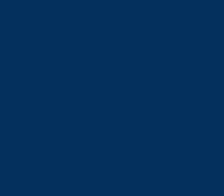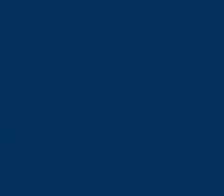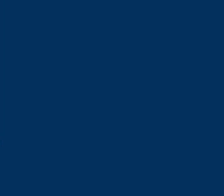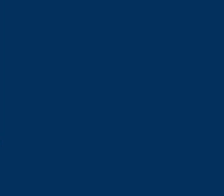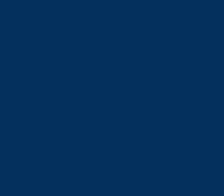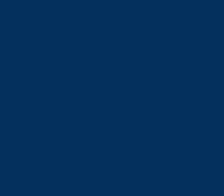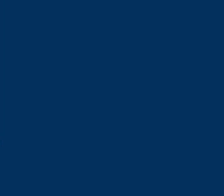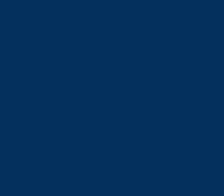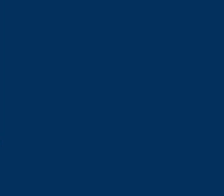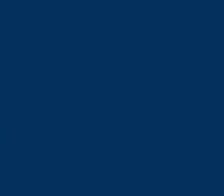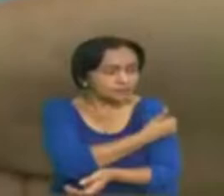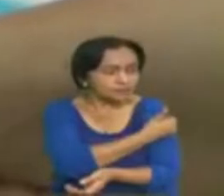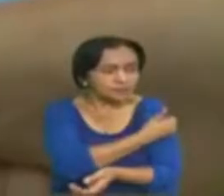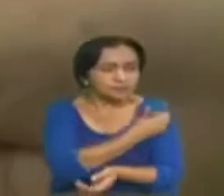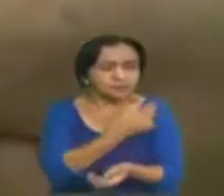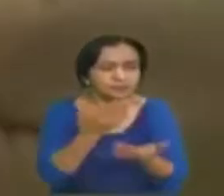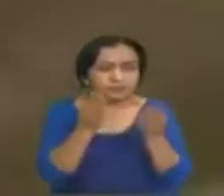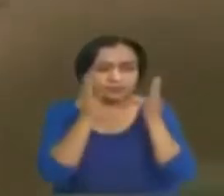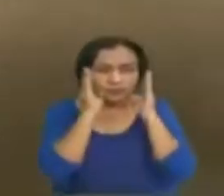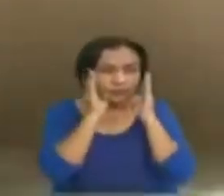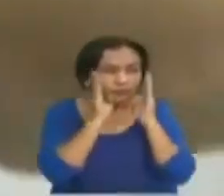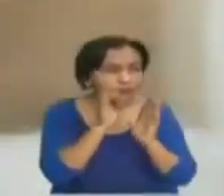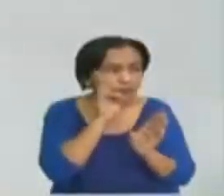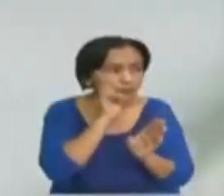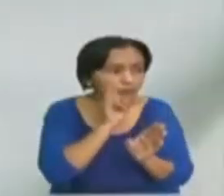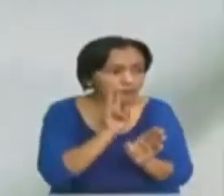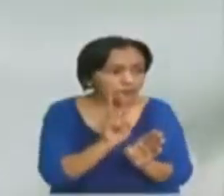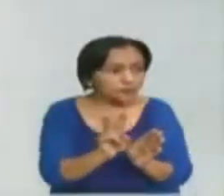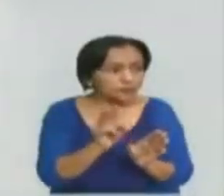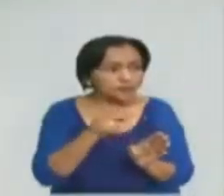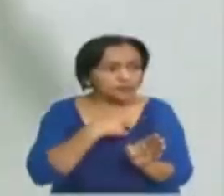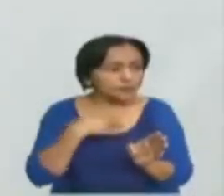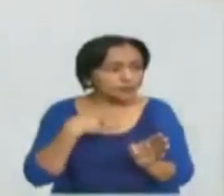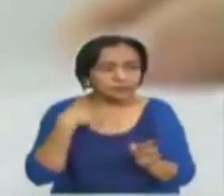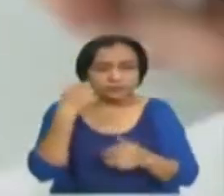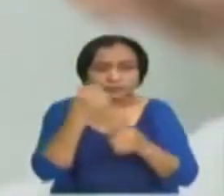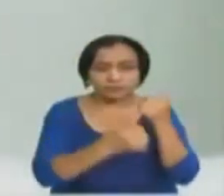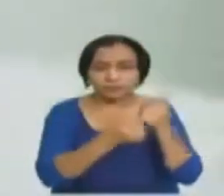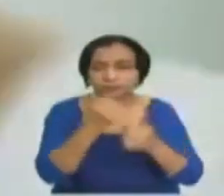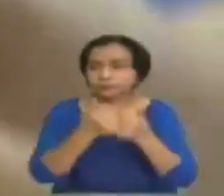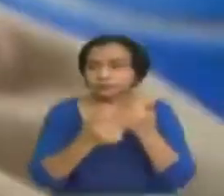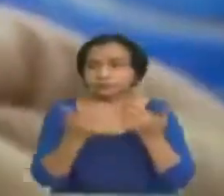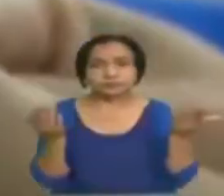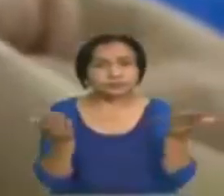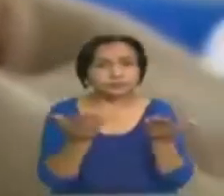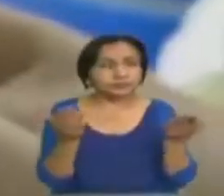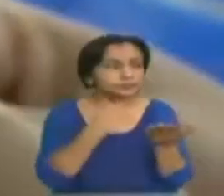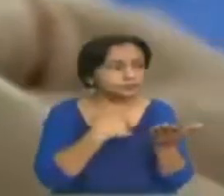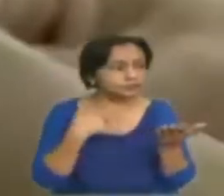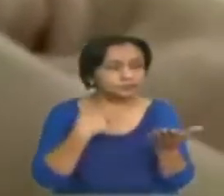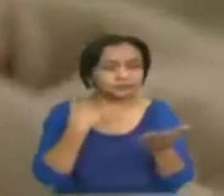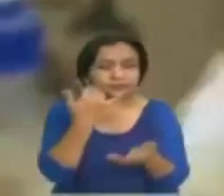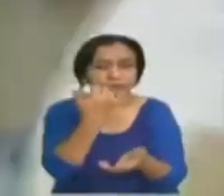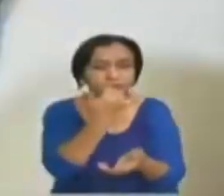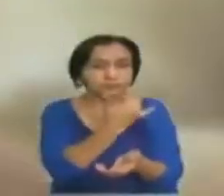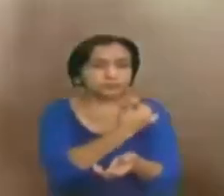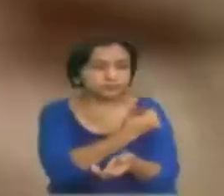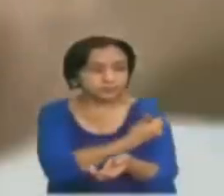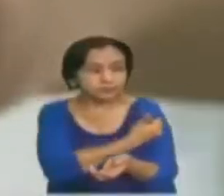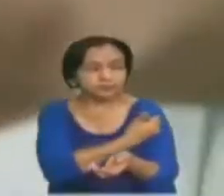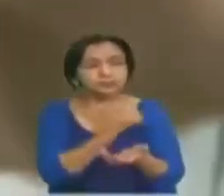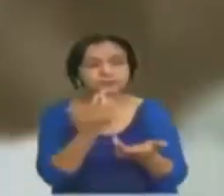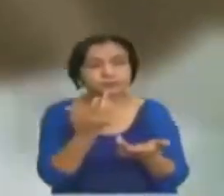en Belén, en el Centro de Salud Héroes y Mártires, en Buenos Aires, en el Centro de Salud en Cárdenas, en el Centro de Salud